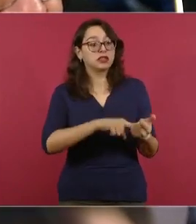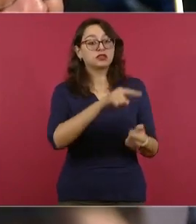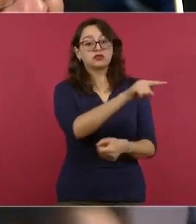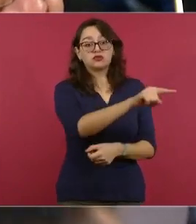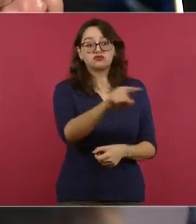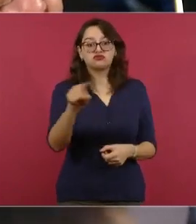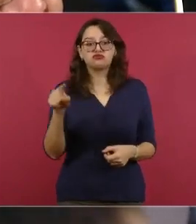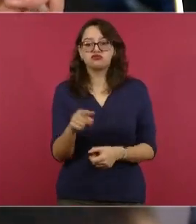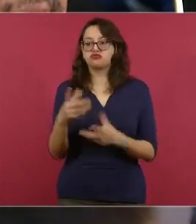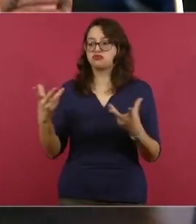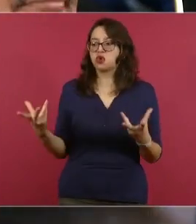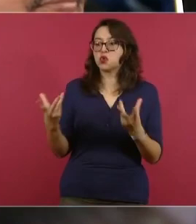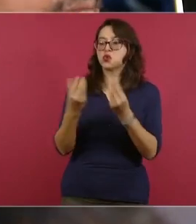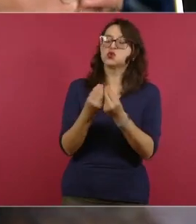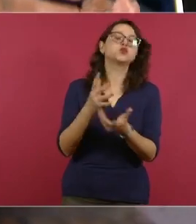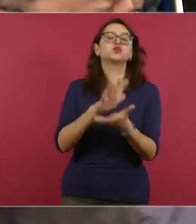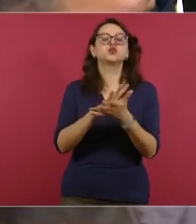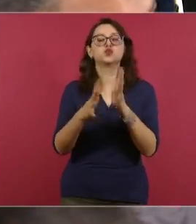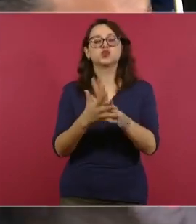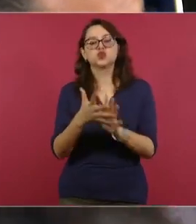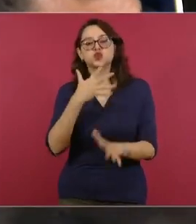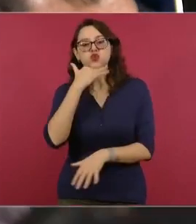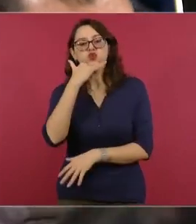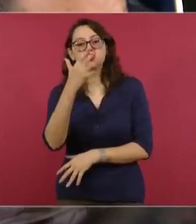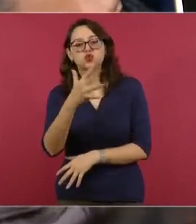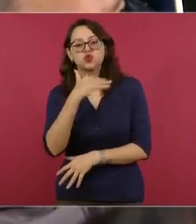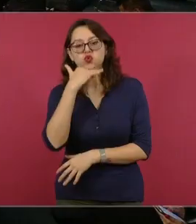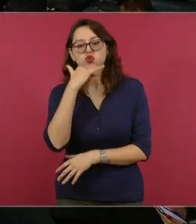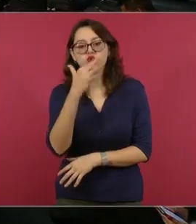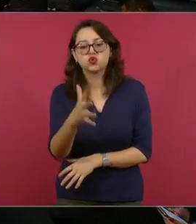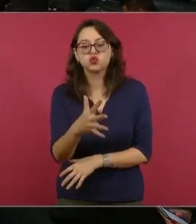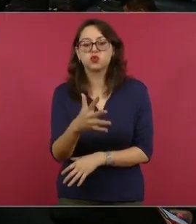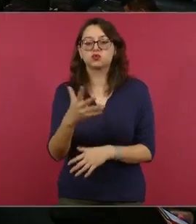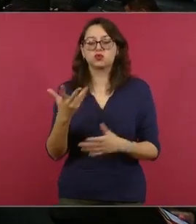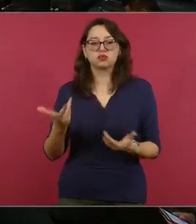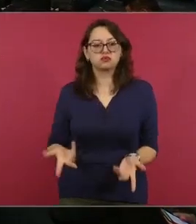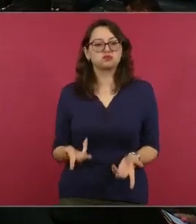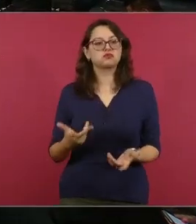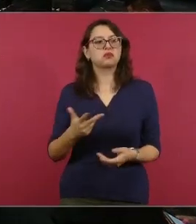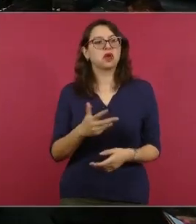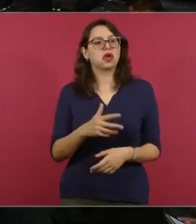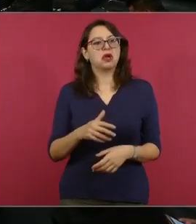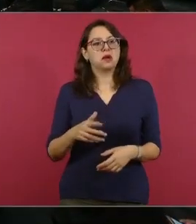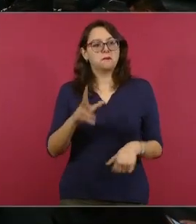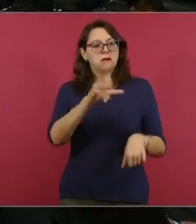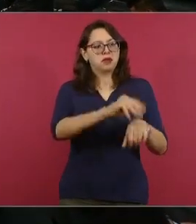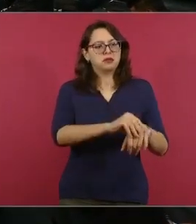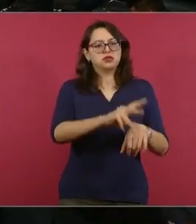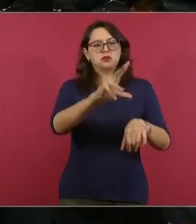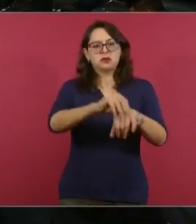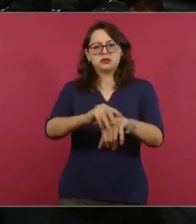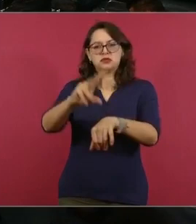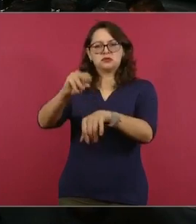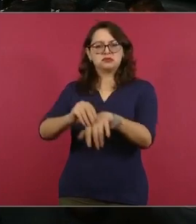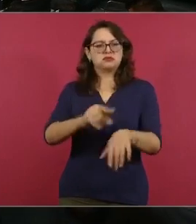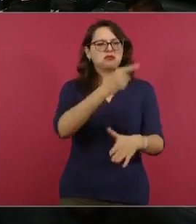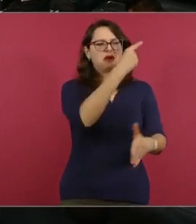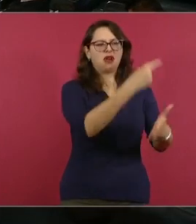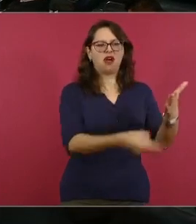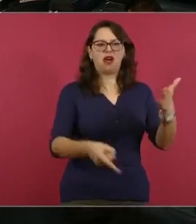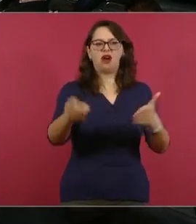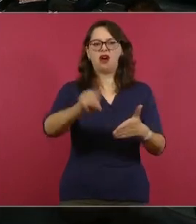logrado imponer su poder corruptor al cancelar diversas concesiones que otorgó el ayuntamiento, esto de manera irregular y sin